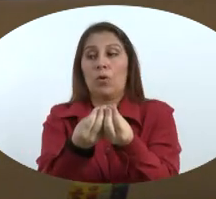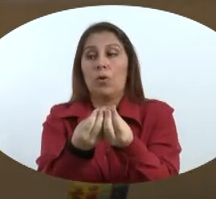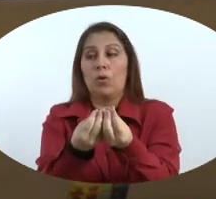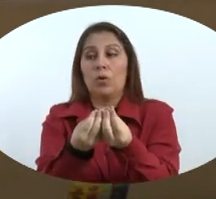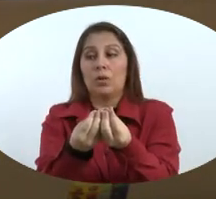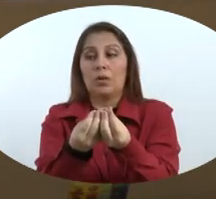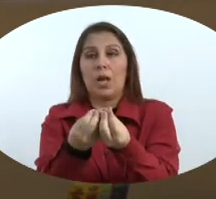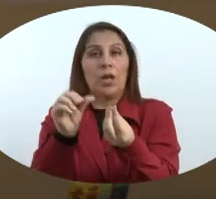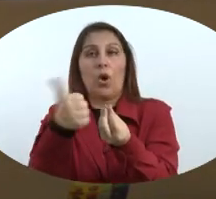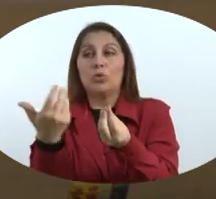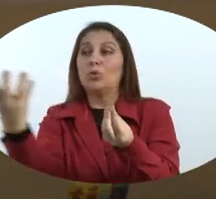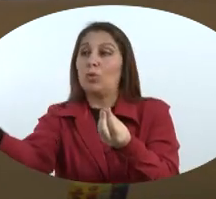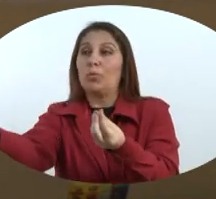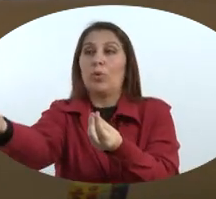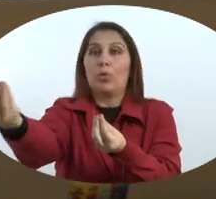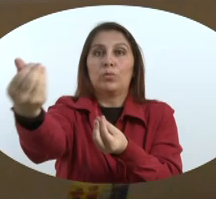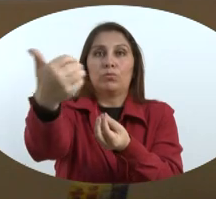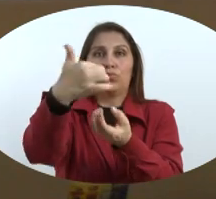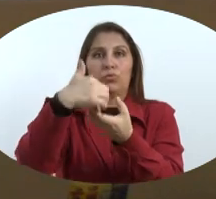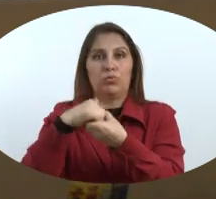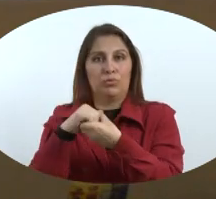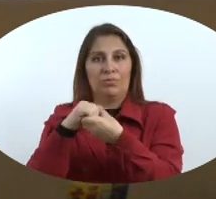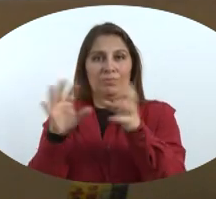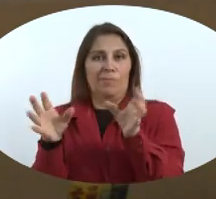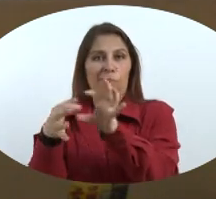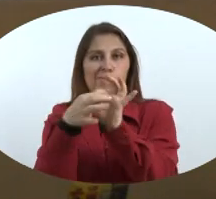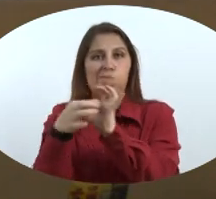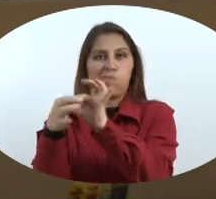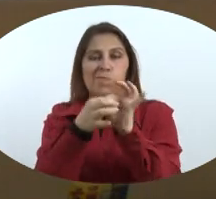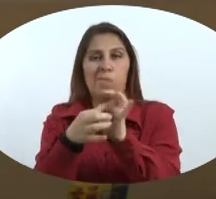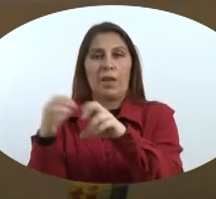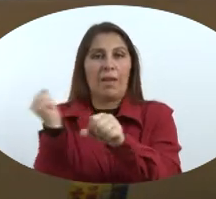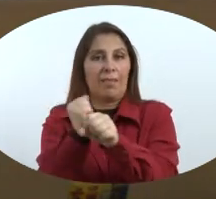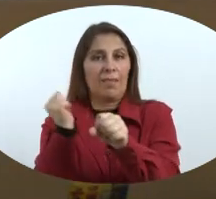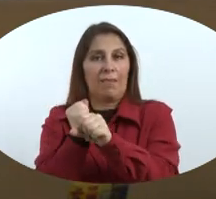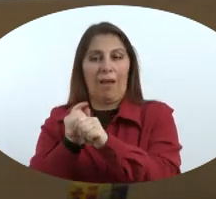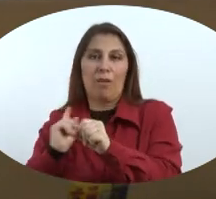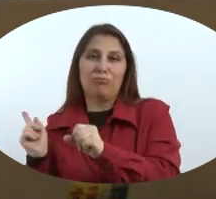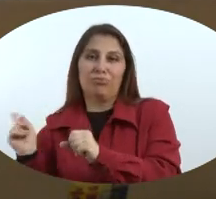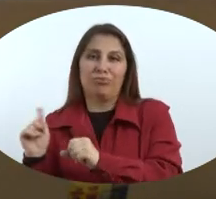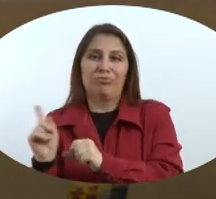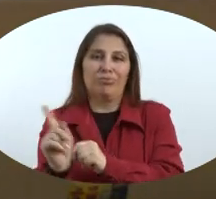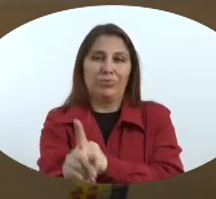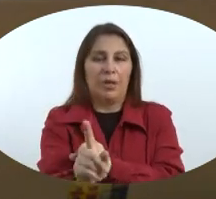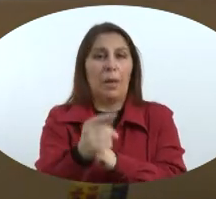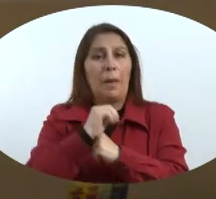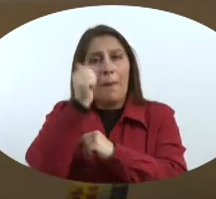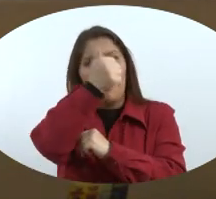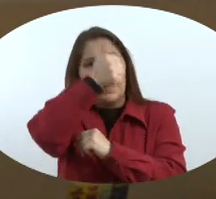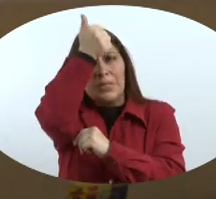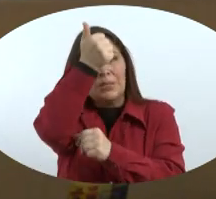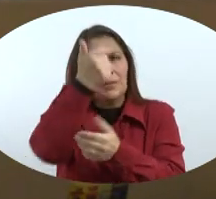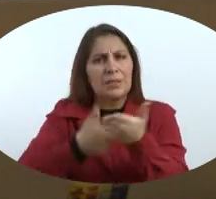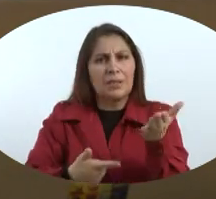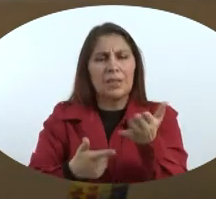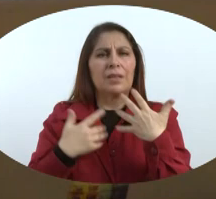convergen varias organizaciones estudiantiles que han trabajado desde las bases y que principalmente